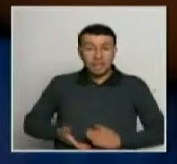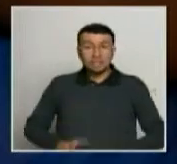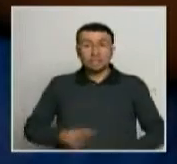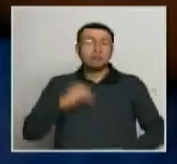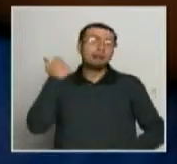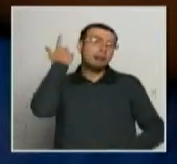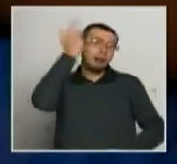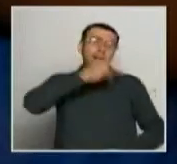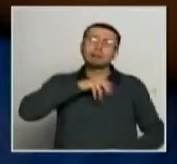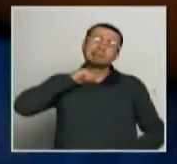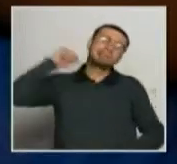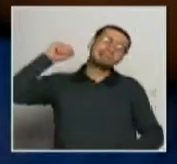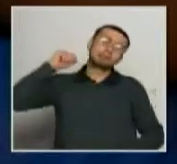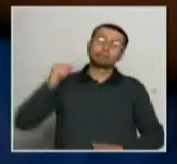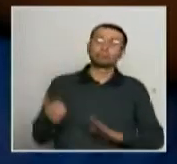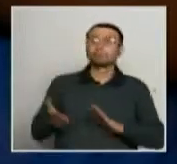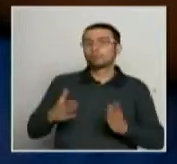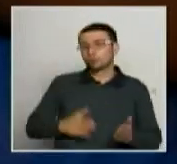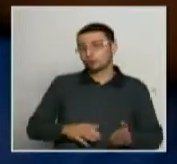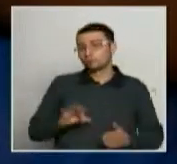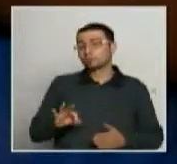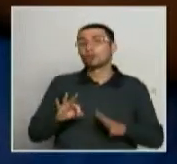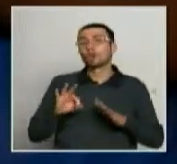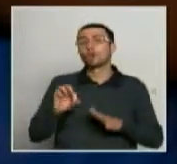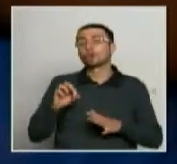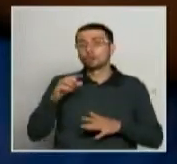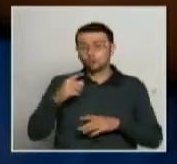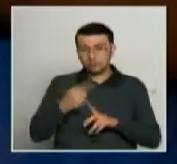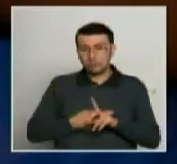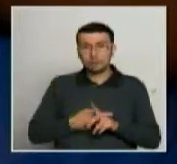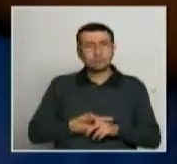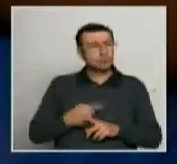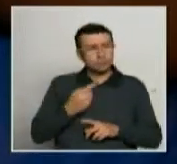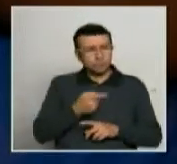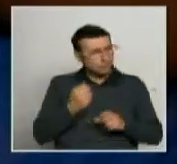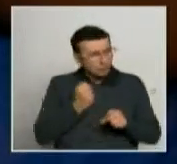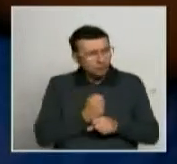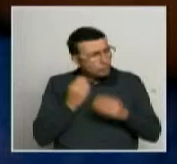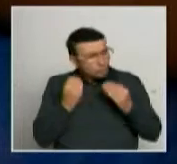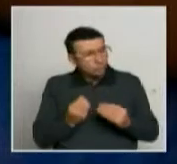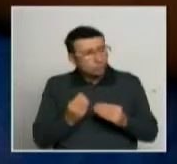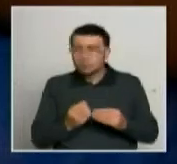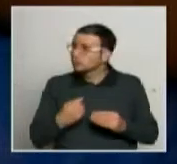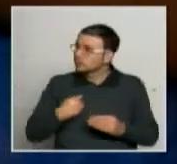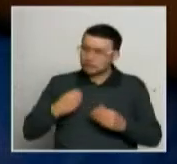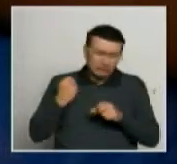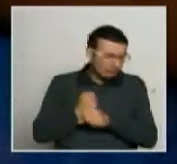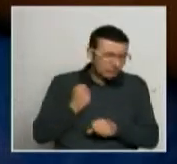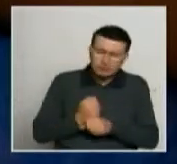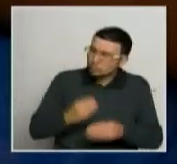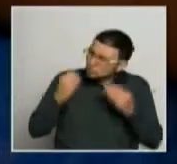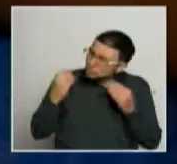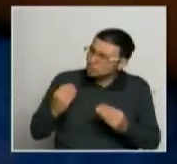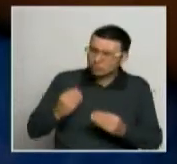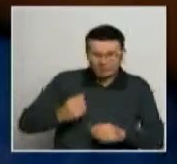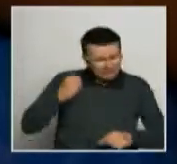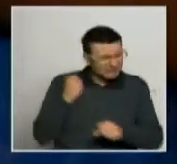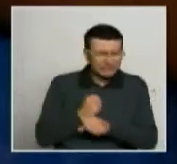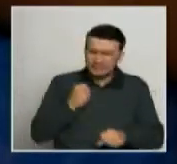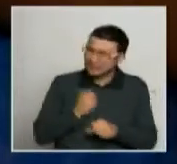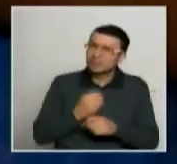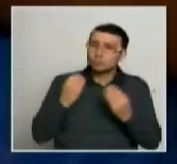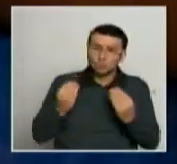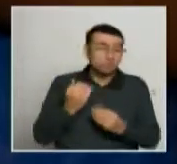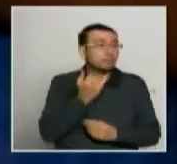8 meses. ¿Y a usted le tocó trabajar duro la vida? Sí, muy duro, muy duro. Trabajé muy duro, muy duro. La historia del común de